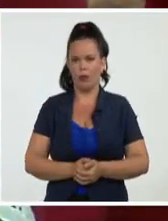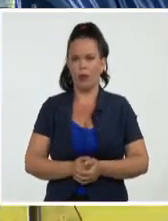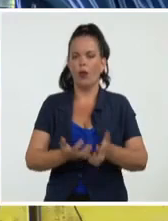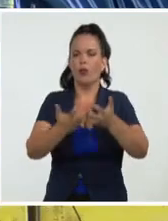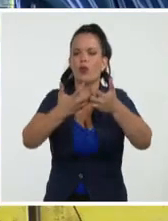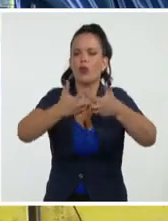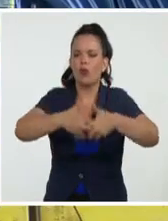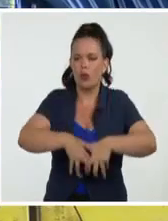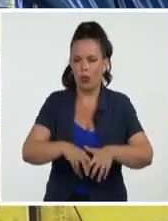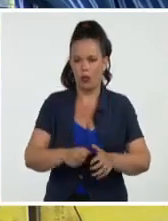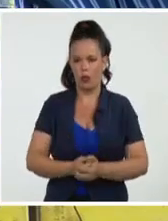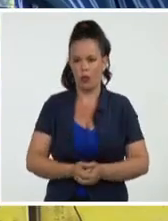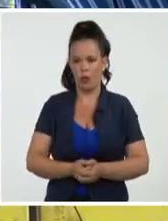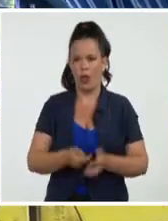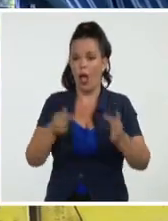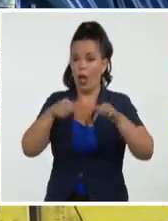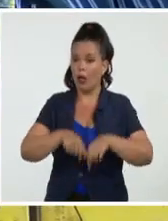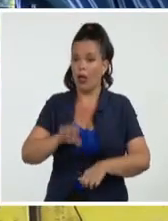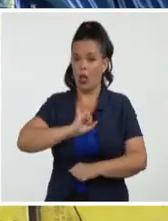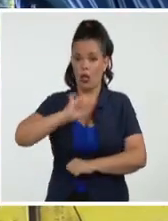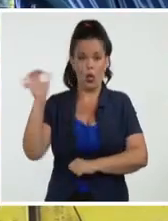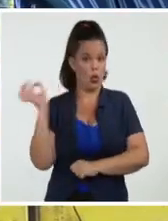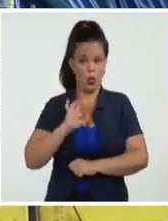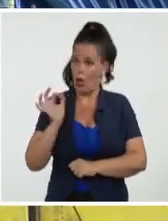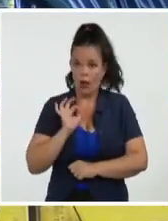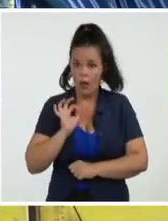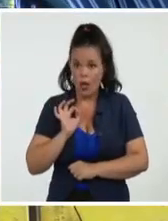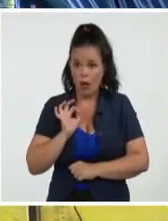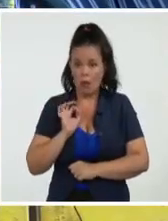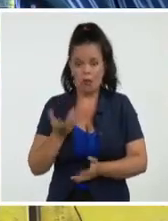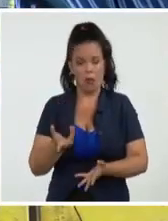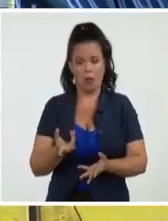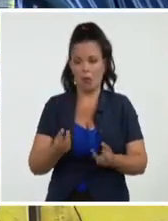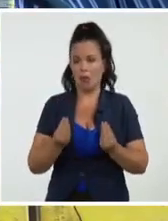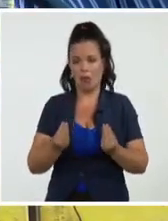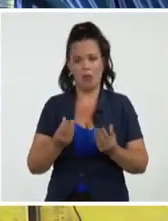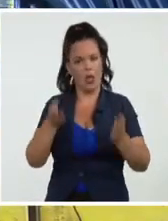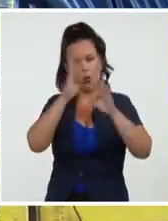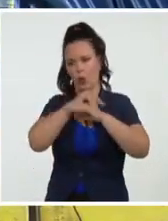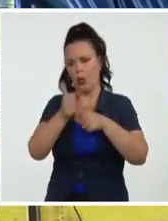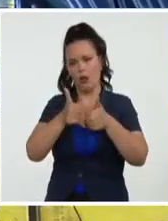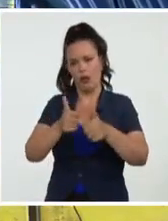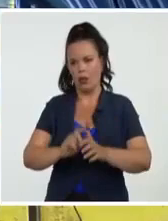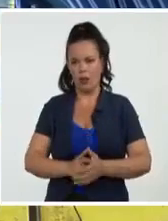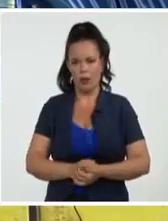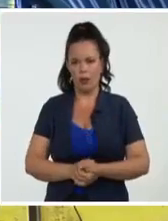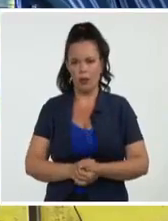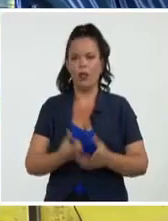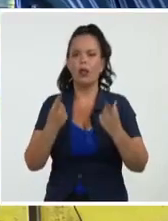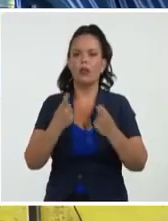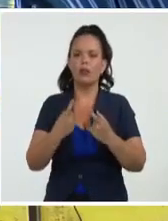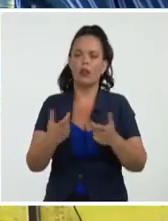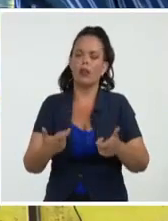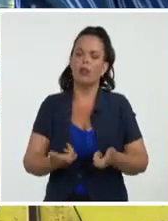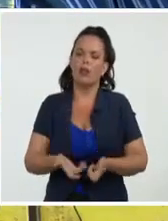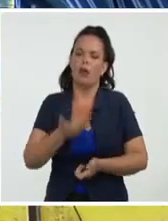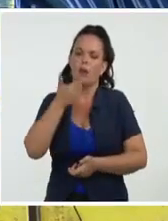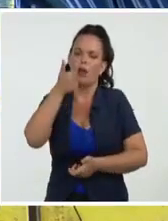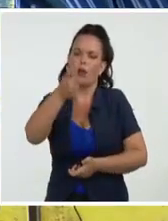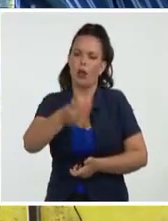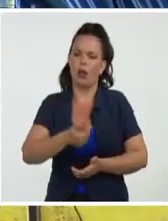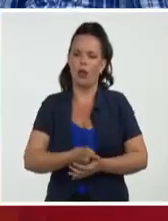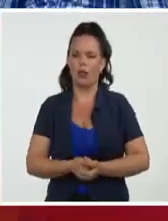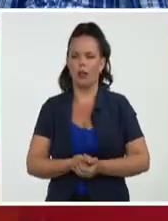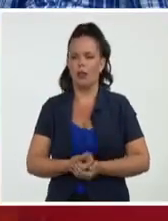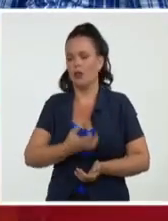no logramos eso, no se llega aquí a Holguín a las 30 libras. Hay que crecer contra